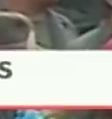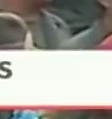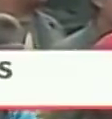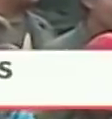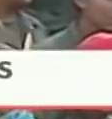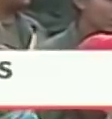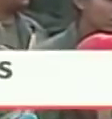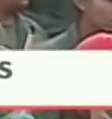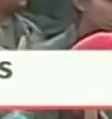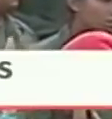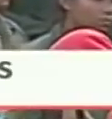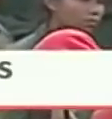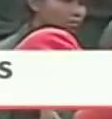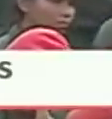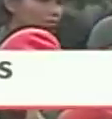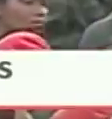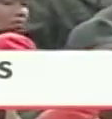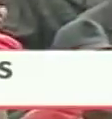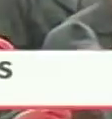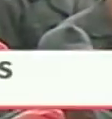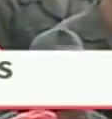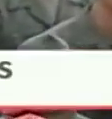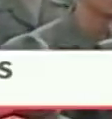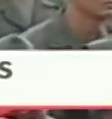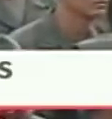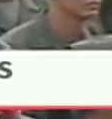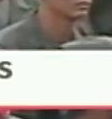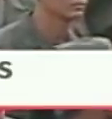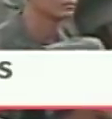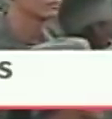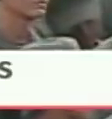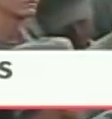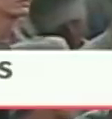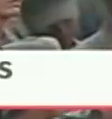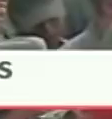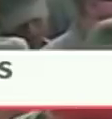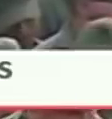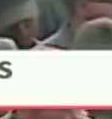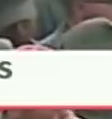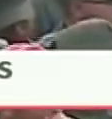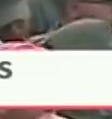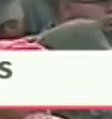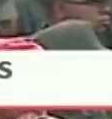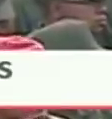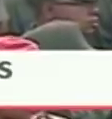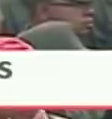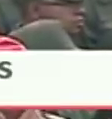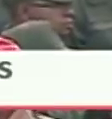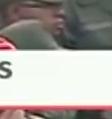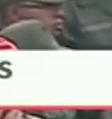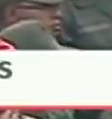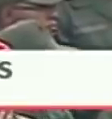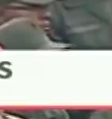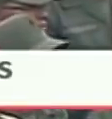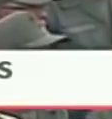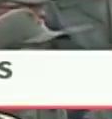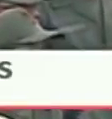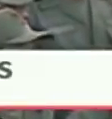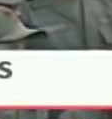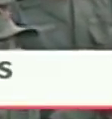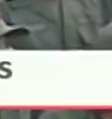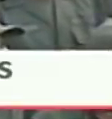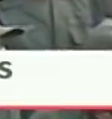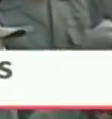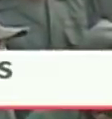Venezuela, integrada por los componentes Armada Nacional Bolivariana, Guardia Nacional